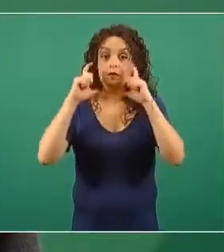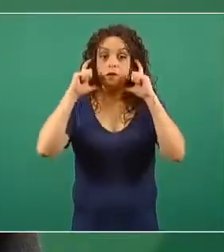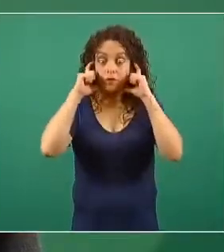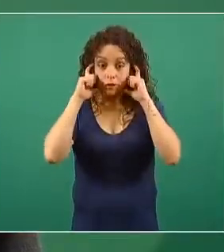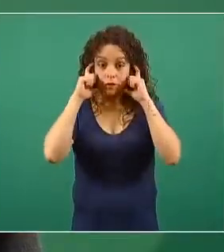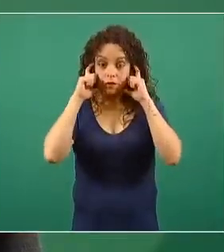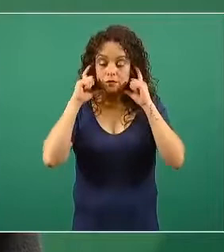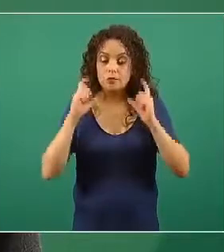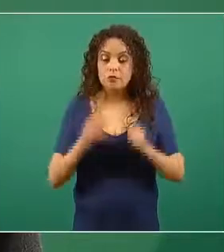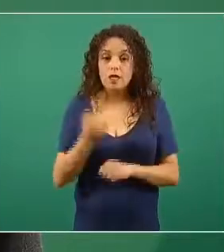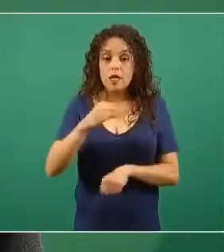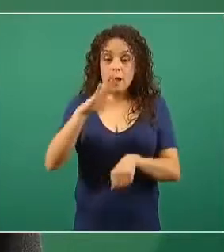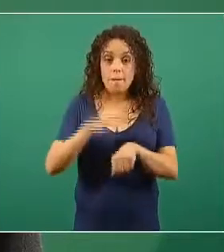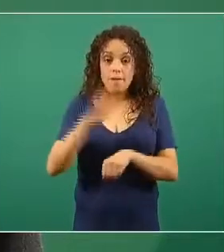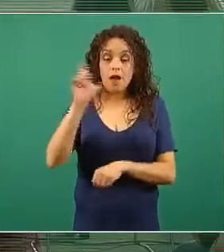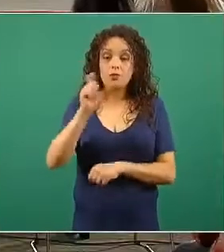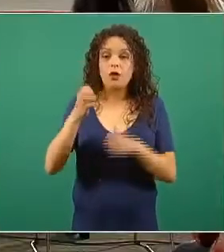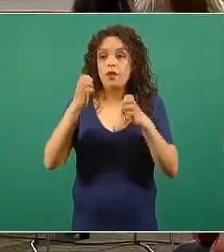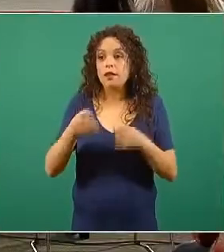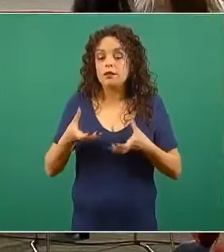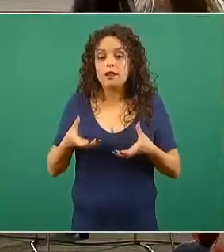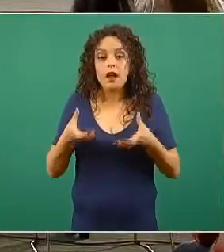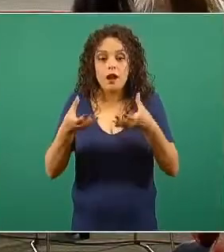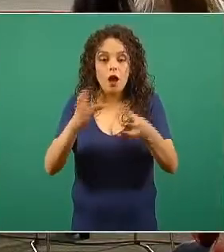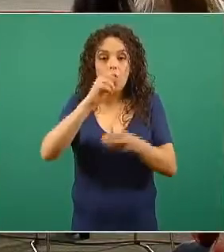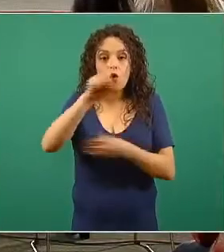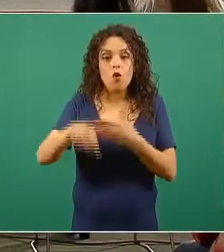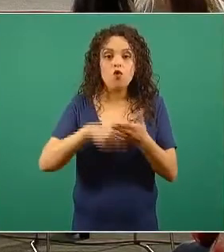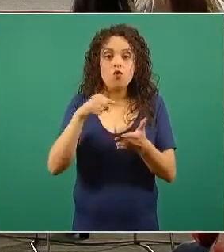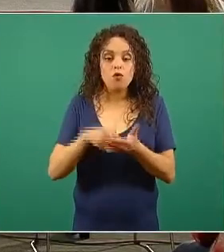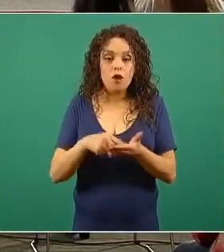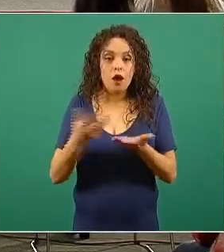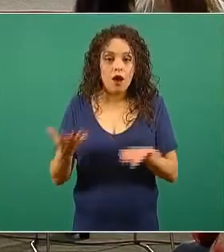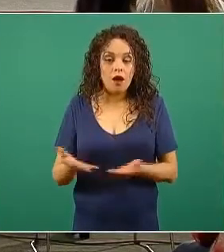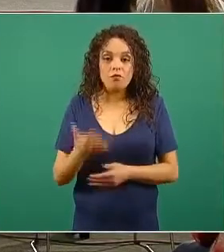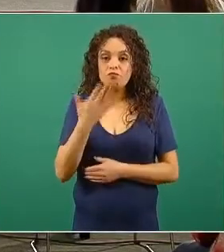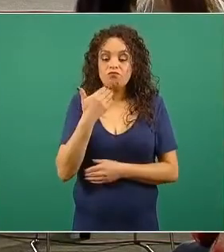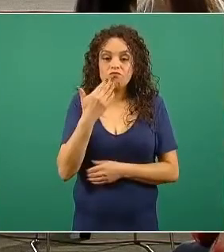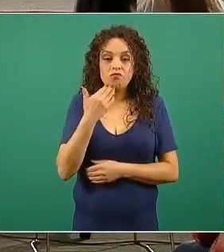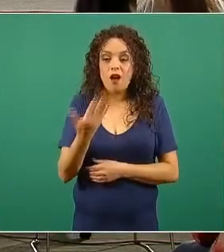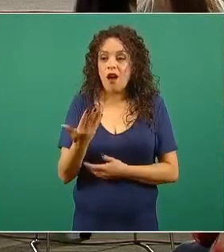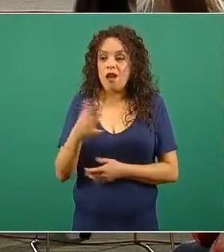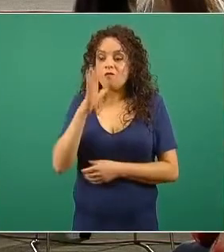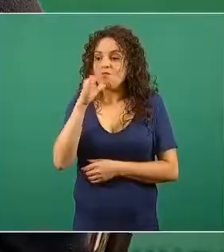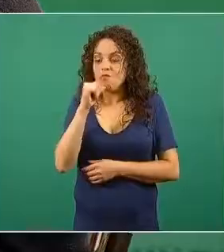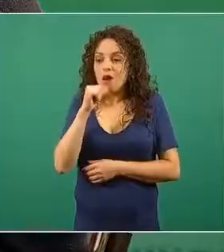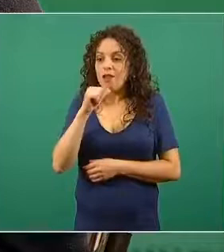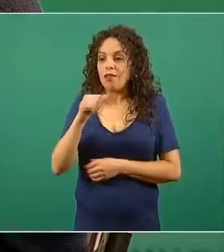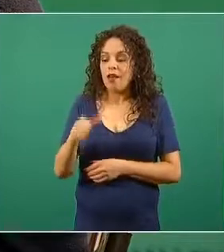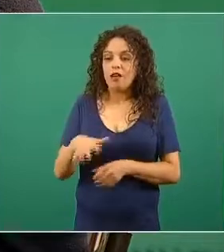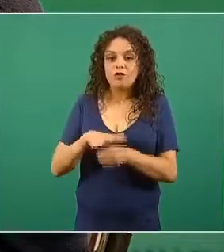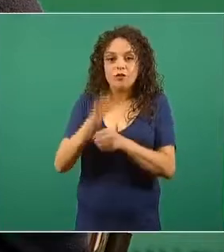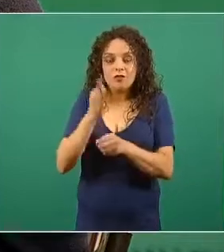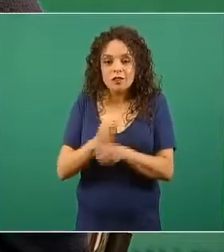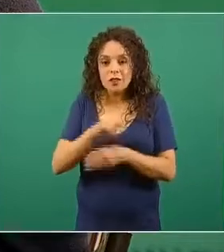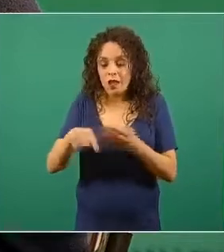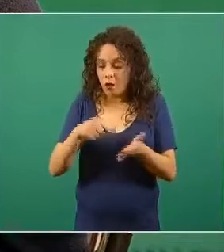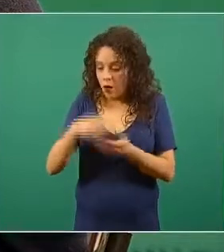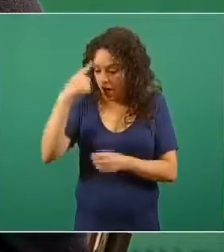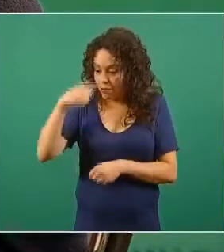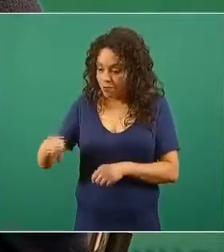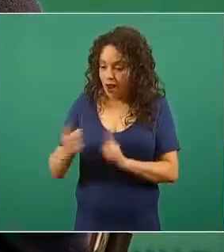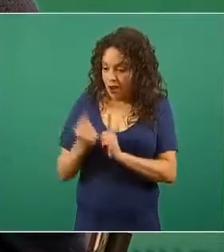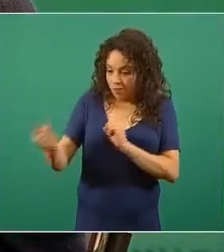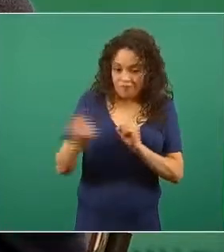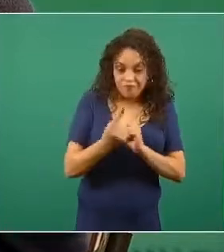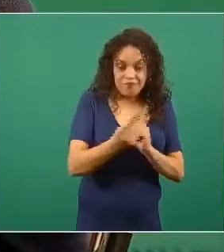todo en espacios públicos o en áreas o lugares en donde no se puede guardar esta sana distancia, que siempre viene a ser